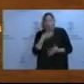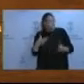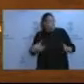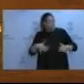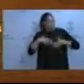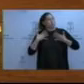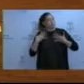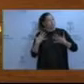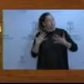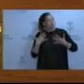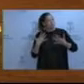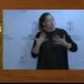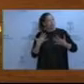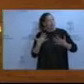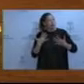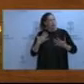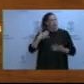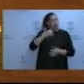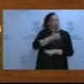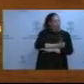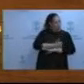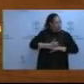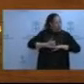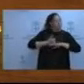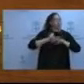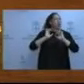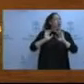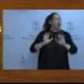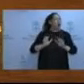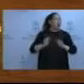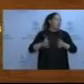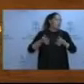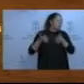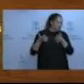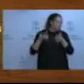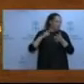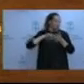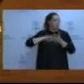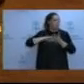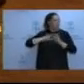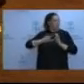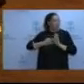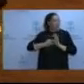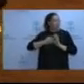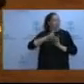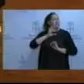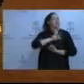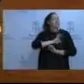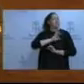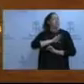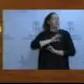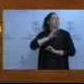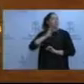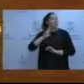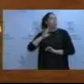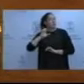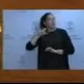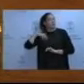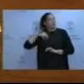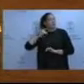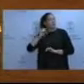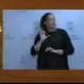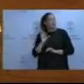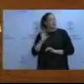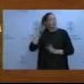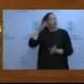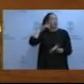que ahora Ciudadanos apruebe, que Ciudadanos apruebe este plan que el señor Prendes no quiso aprobar, aprobar en dos ocasiones